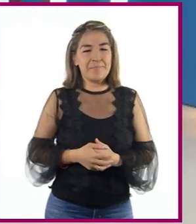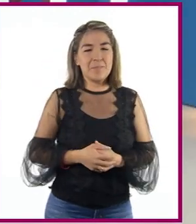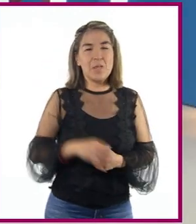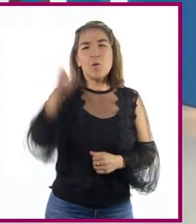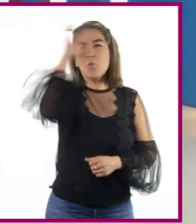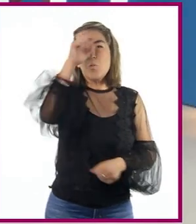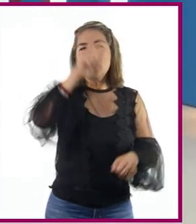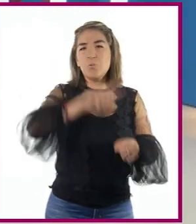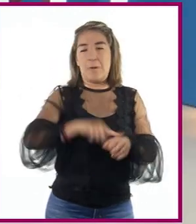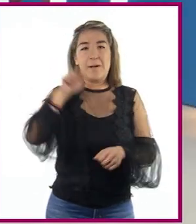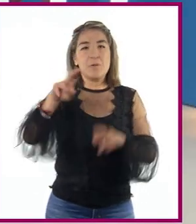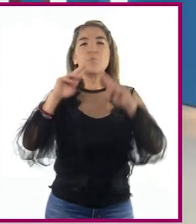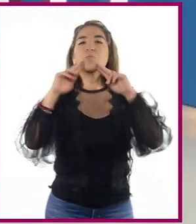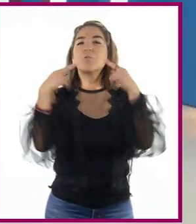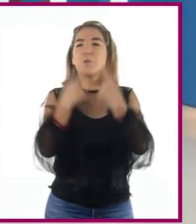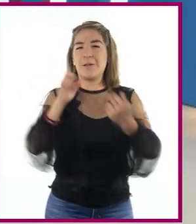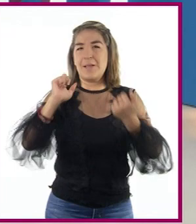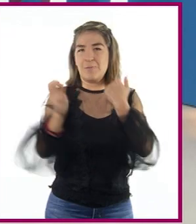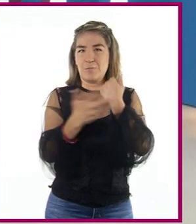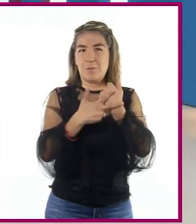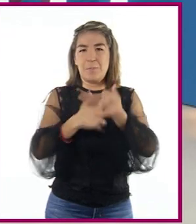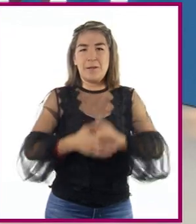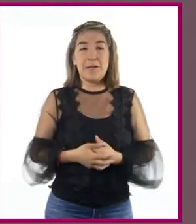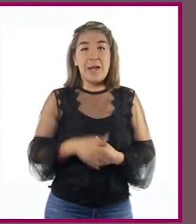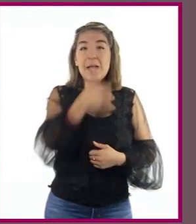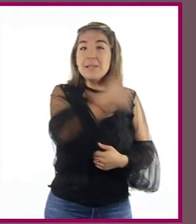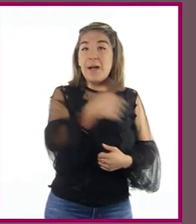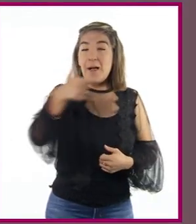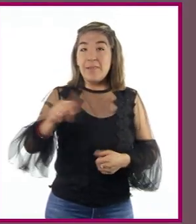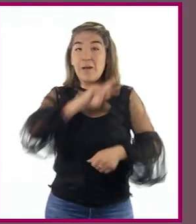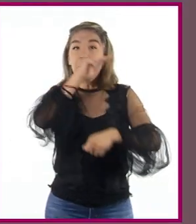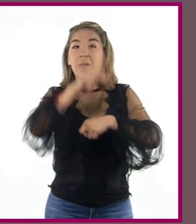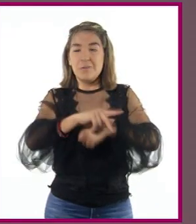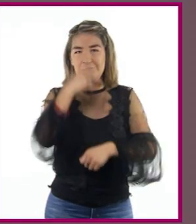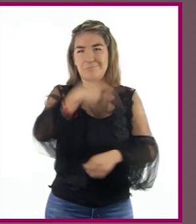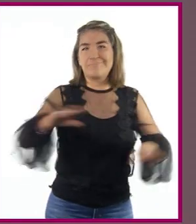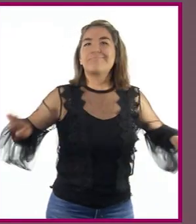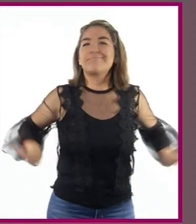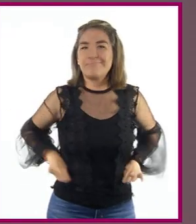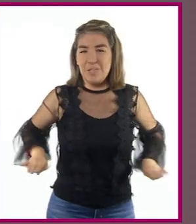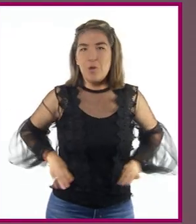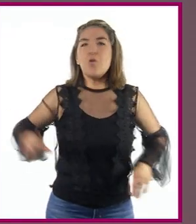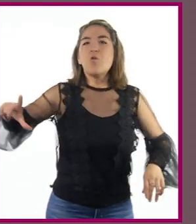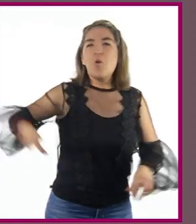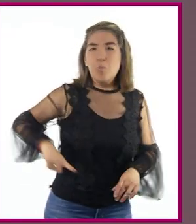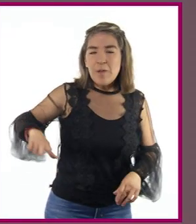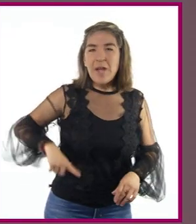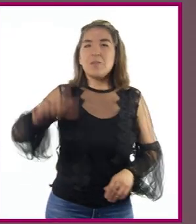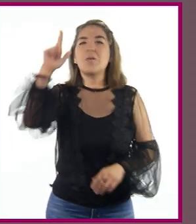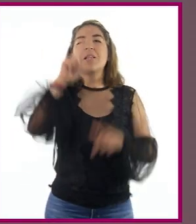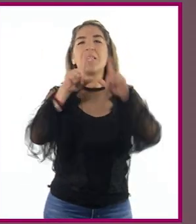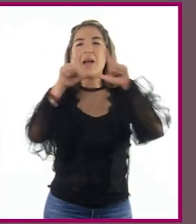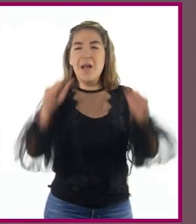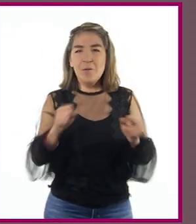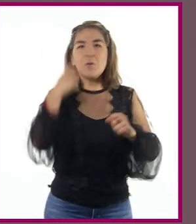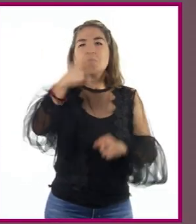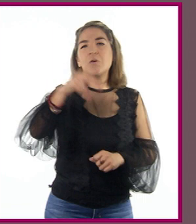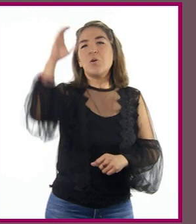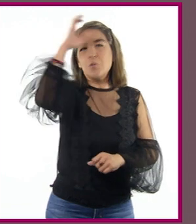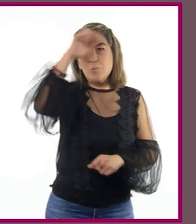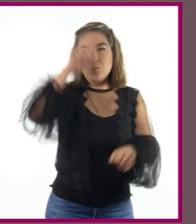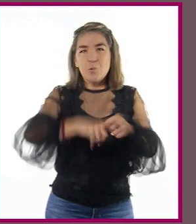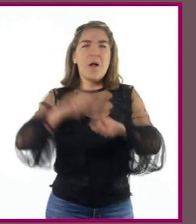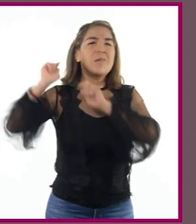Cultura en la Unión Europea. Cada país tiene su gobierno, lengua y tradiciones particulares,